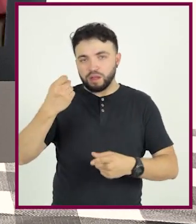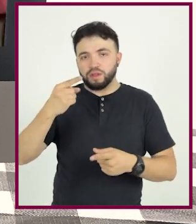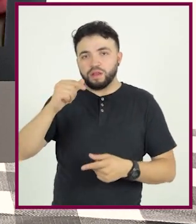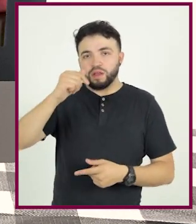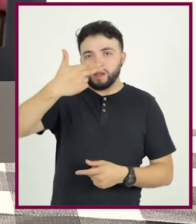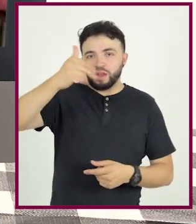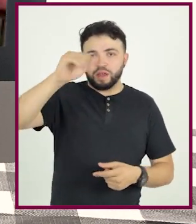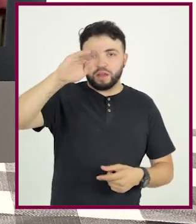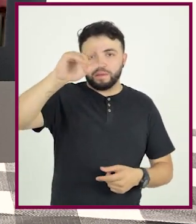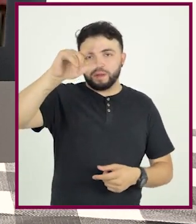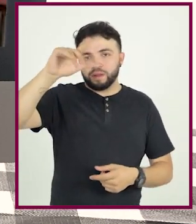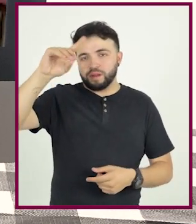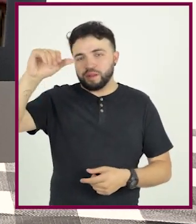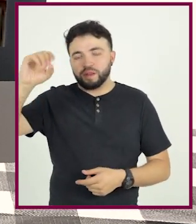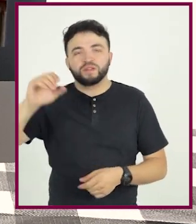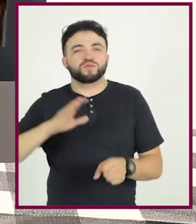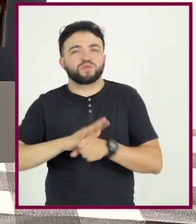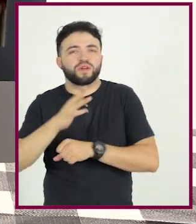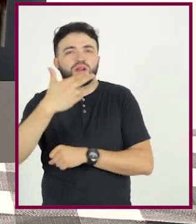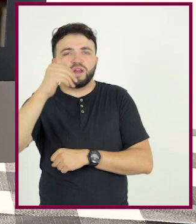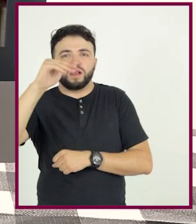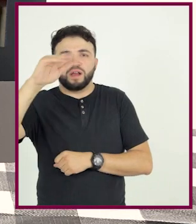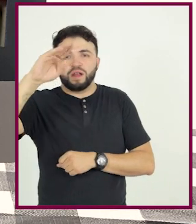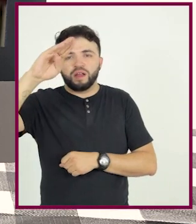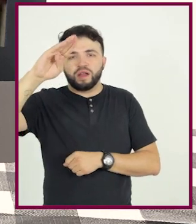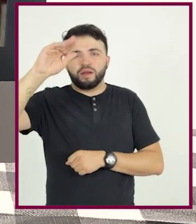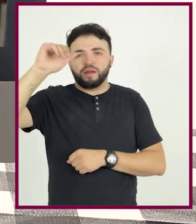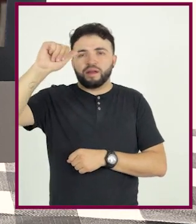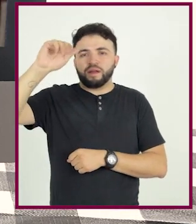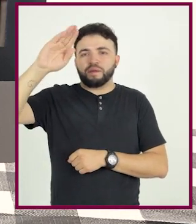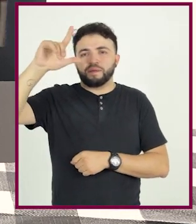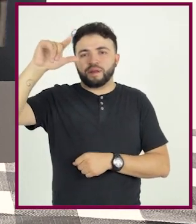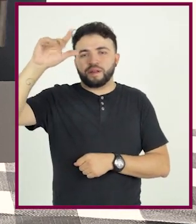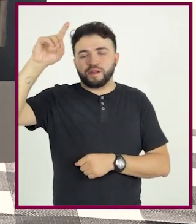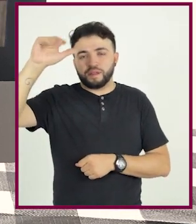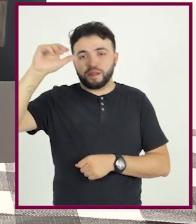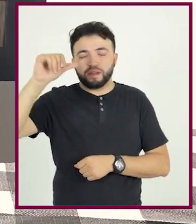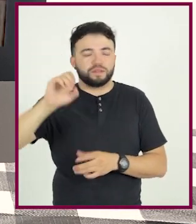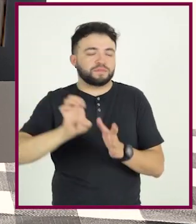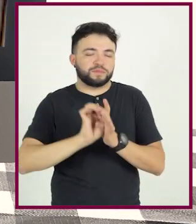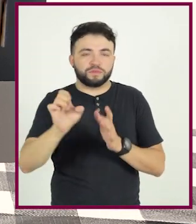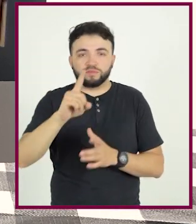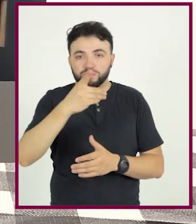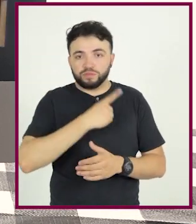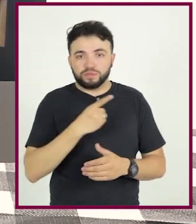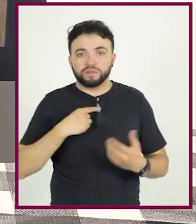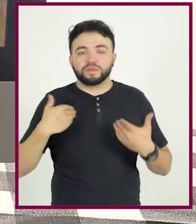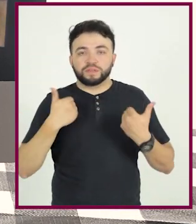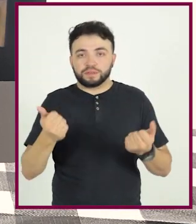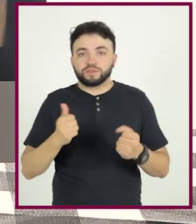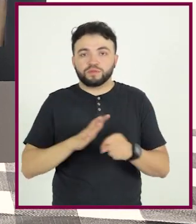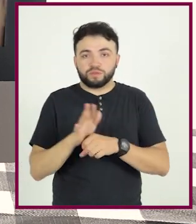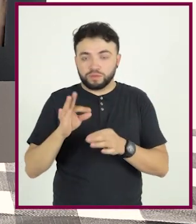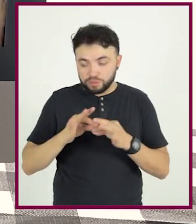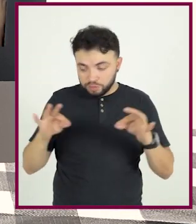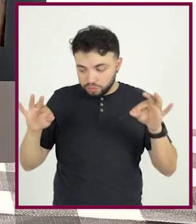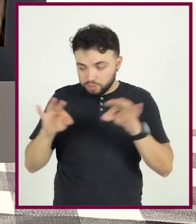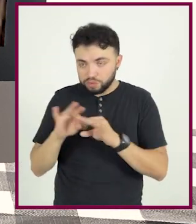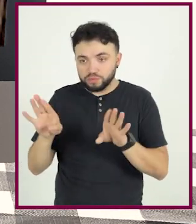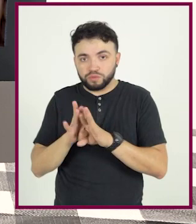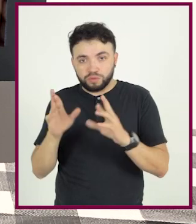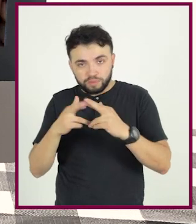habilidades. ¿Qué habilidades son estas? Por ejemplo, ustedes tienen que entender que es muy